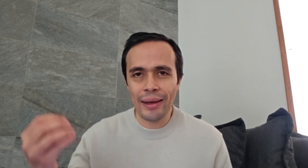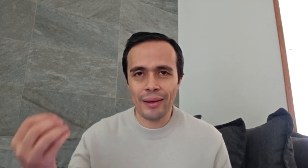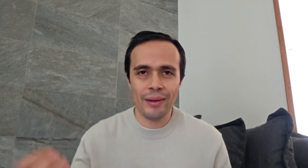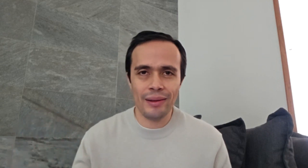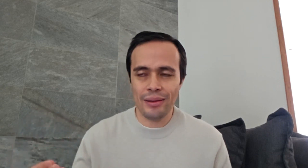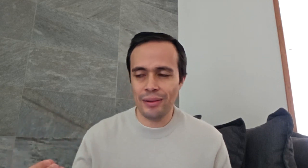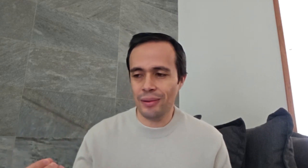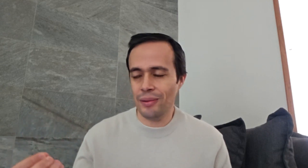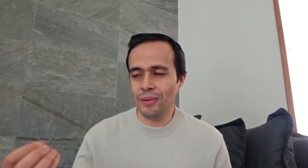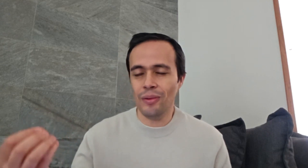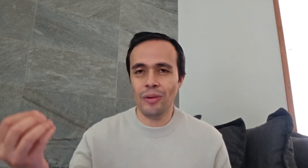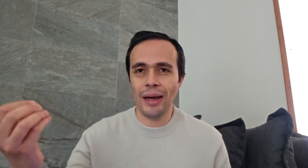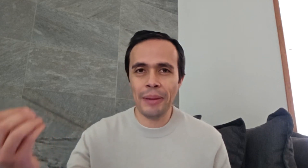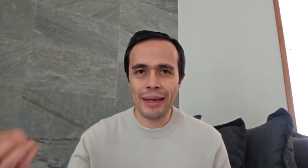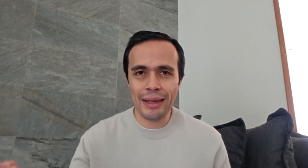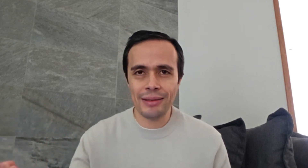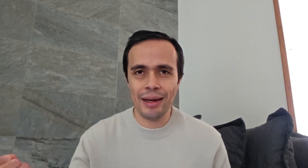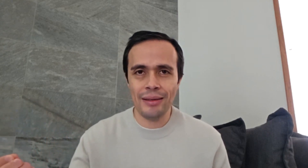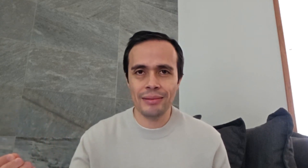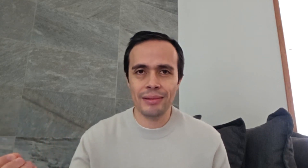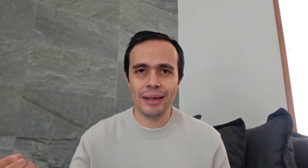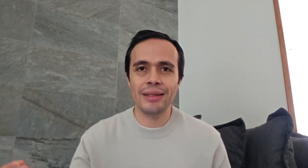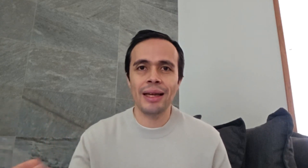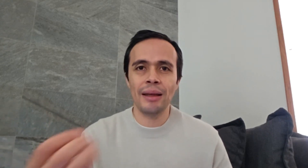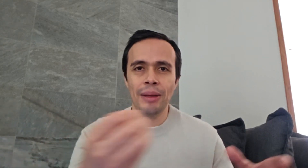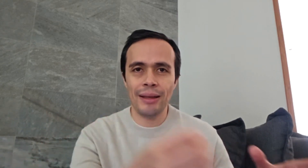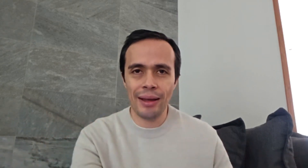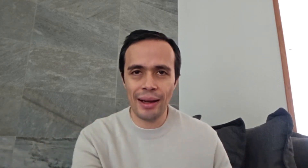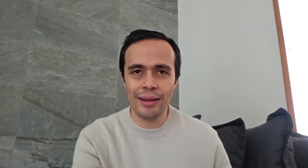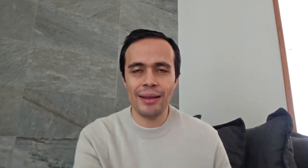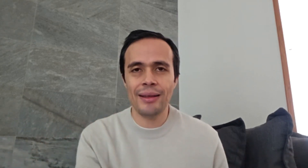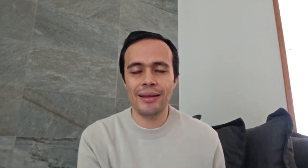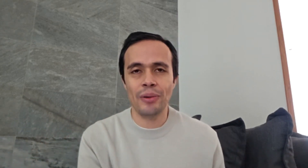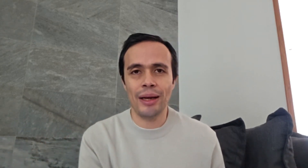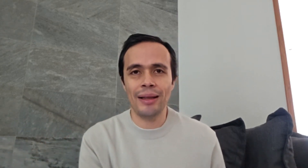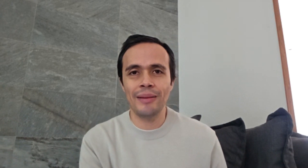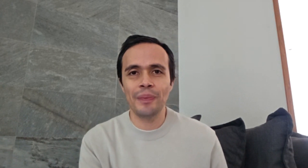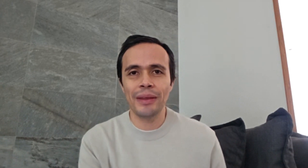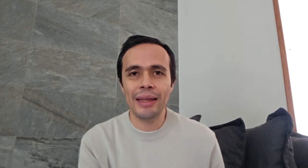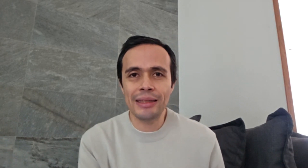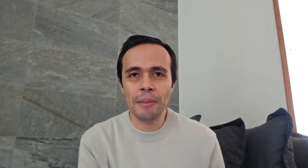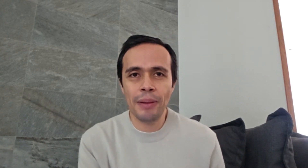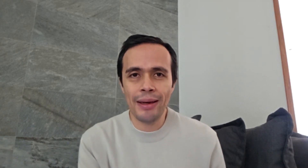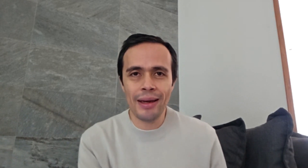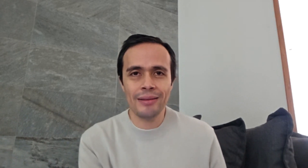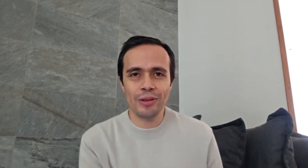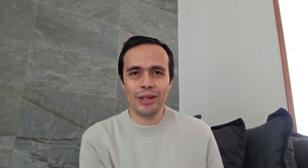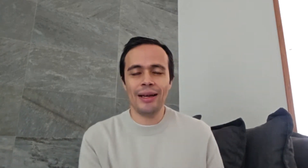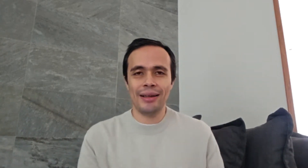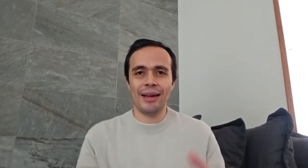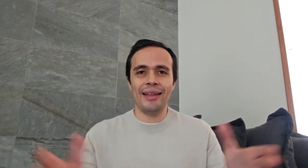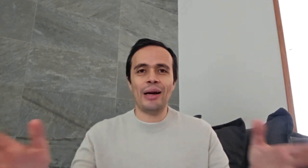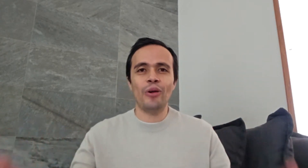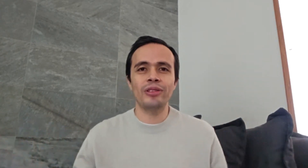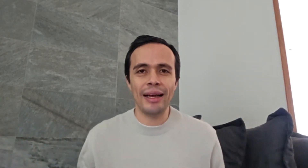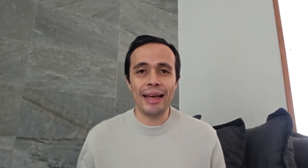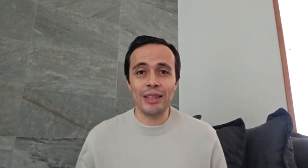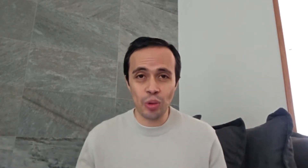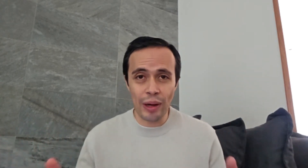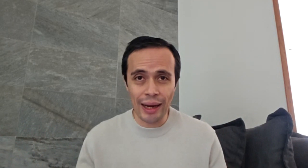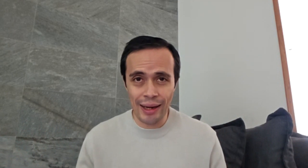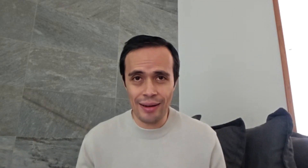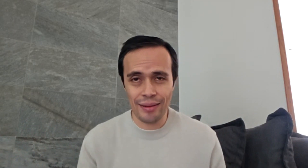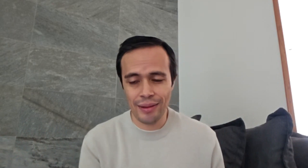No hay una ministra que sea también integrante del Tribunal de Disciplina. O sea, cada